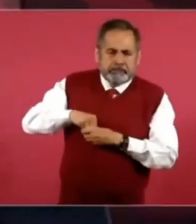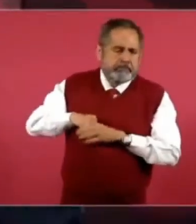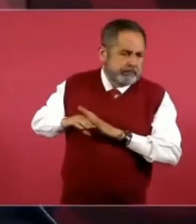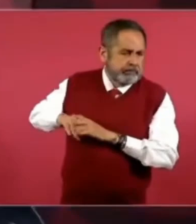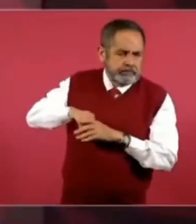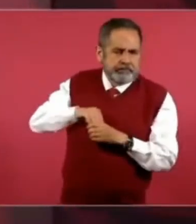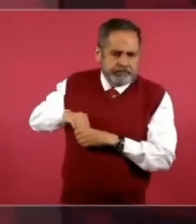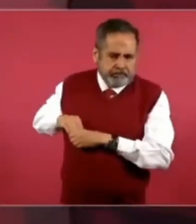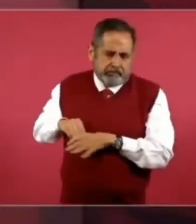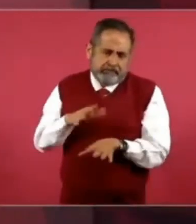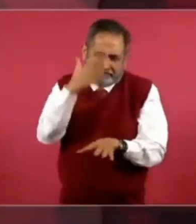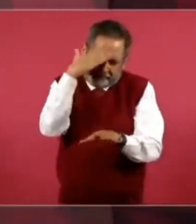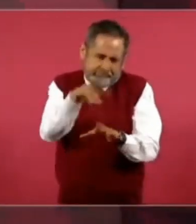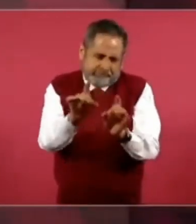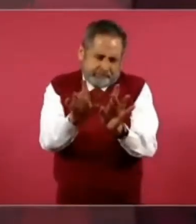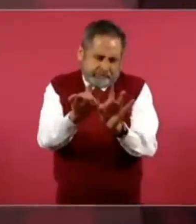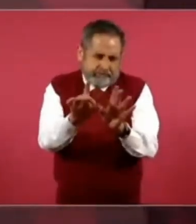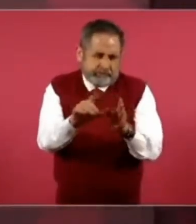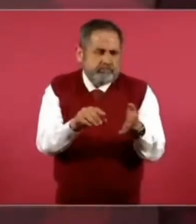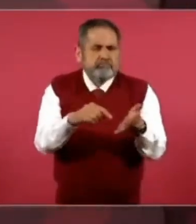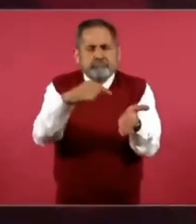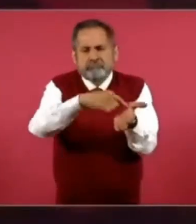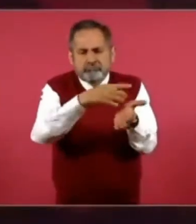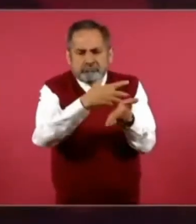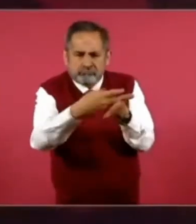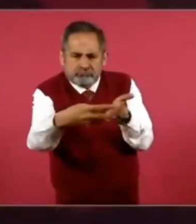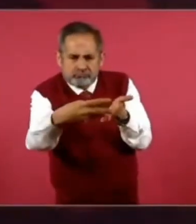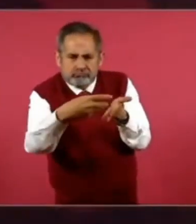por cuestiones de la misma